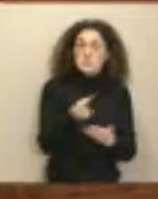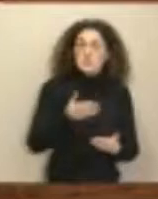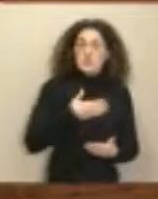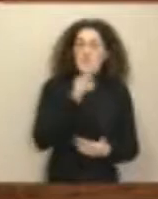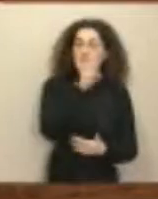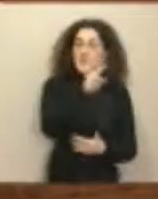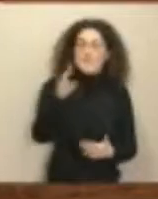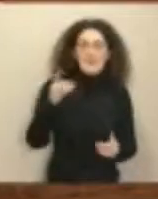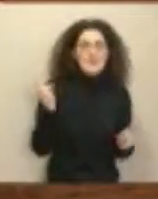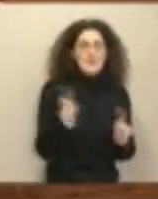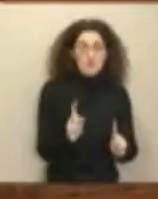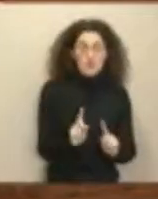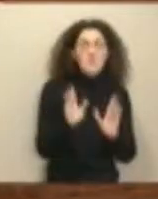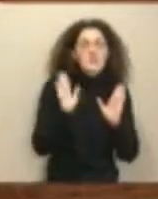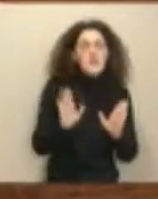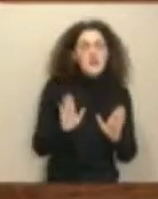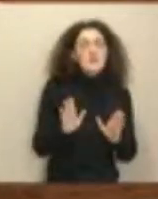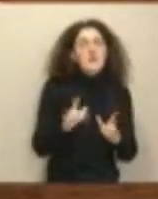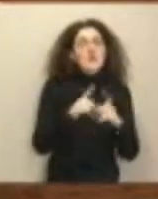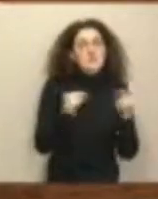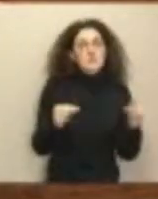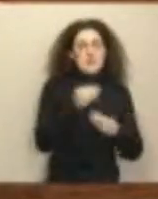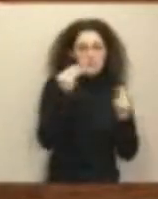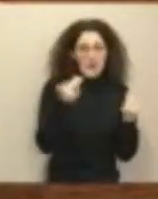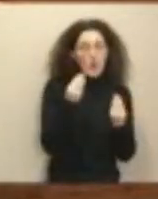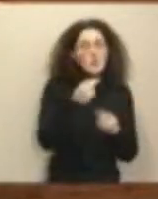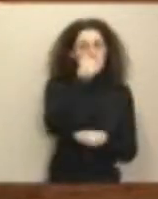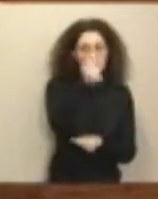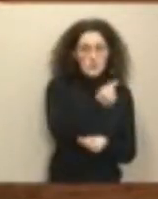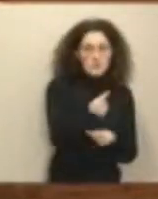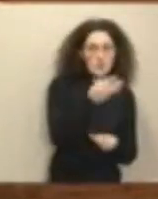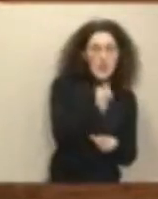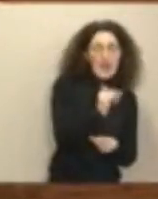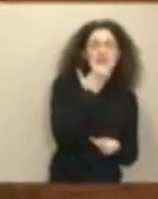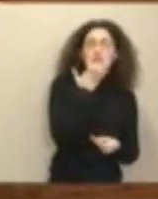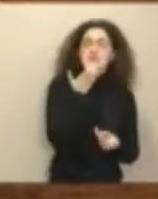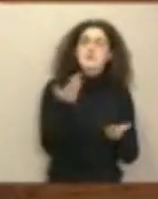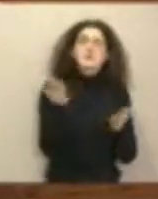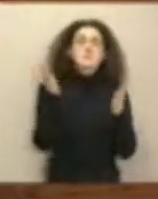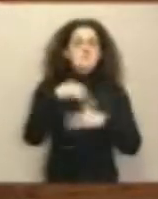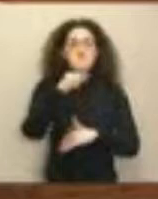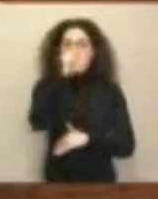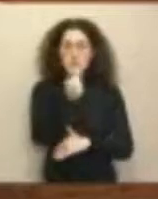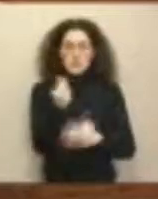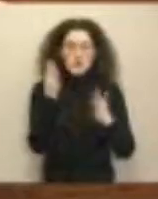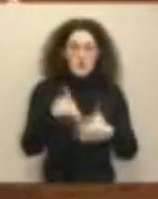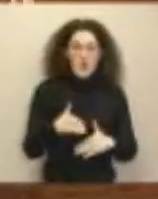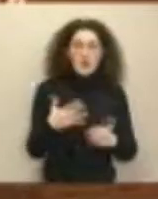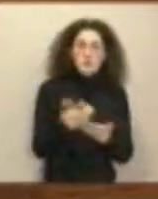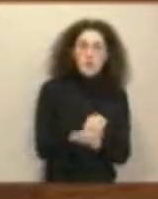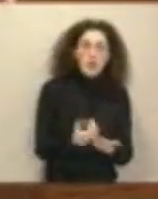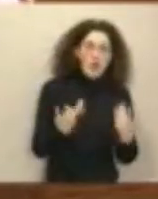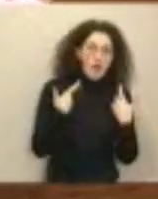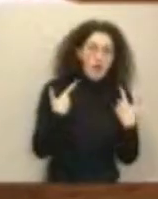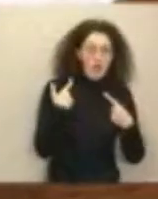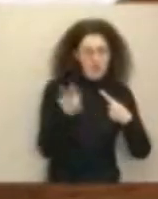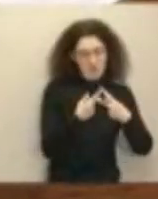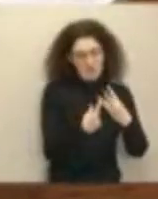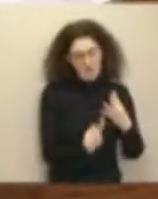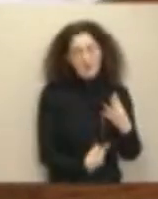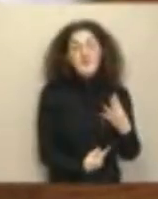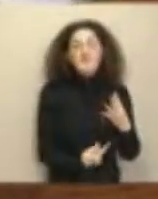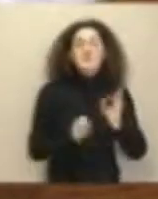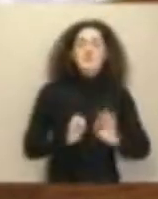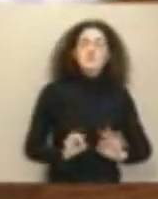pero Asturias está mejor con presupuesto que sin presupuesto este año. A todas las calamidades que sus señorías han enumerado, y